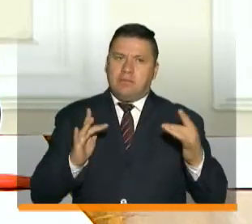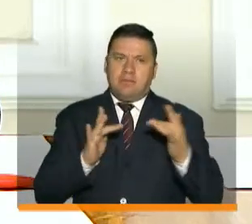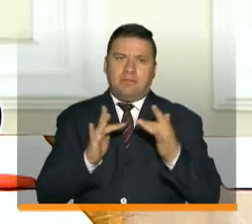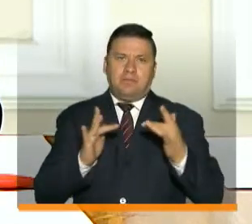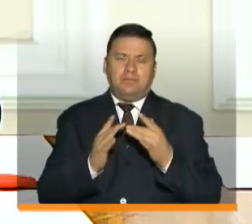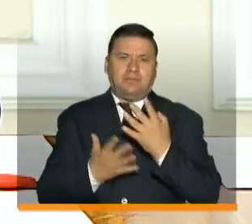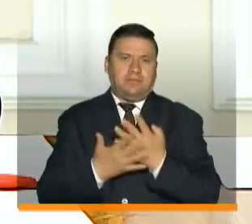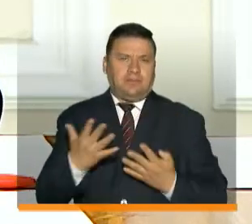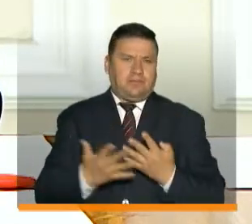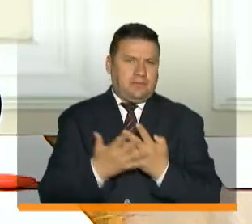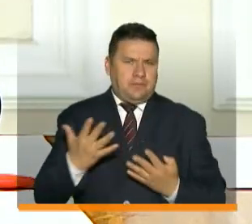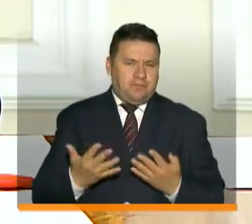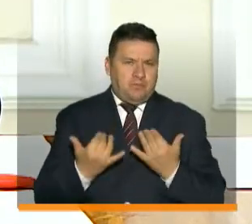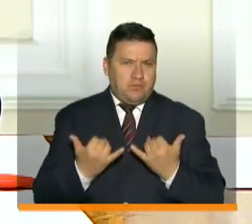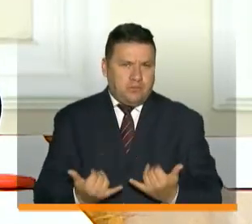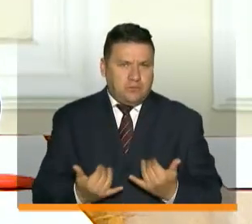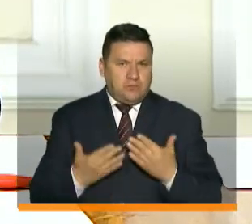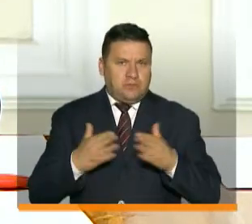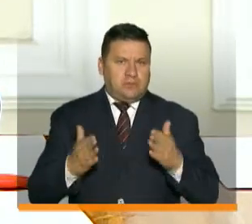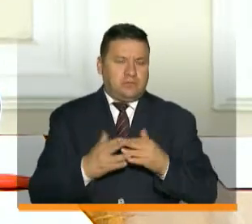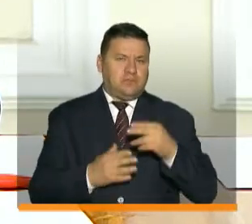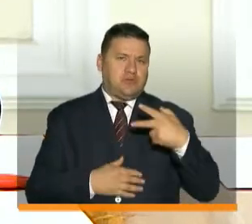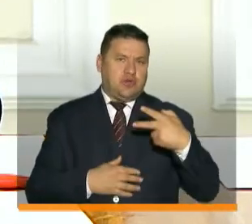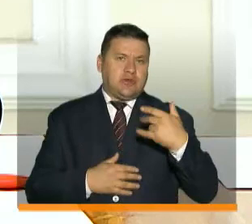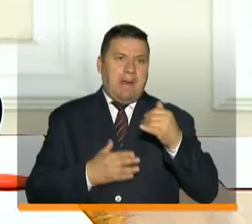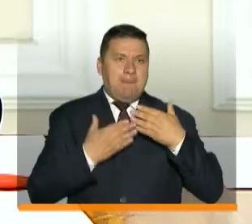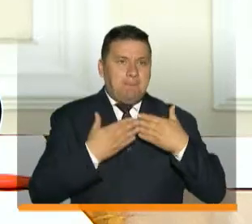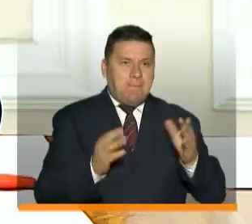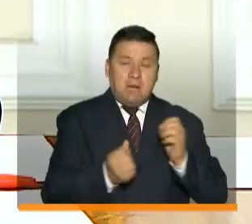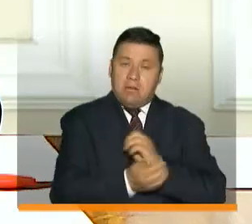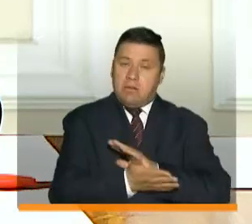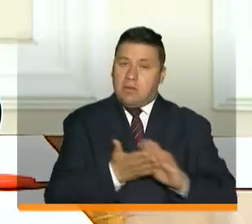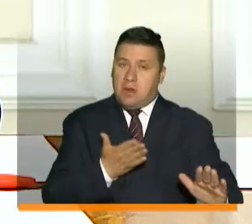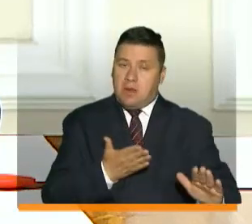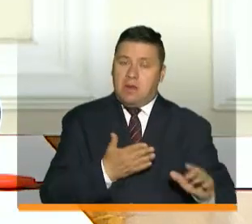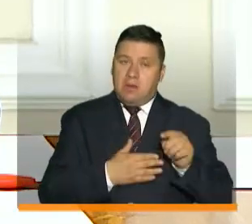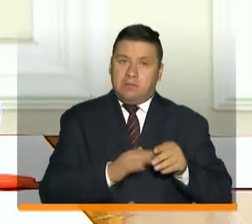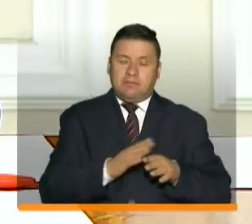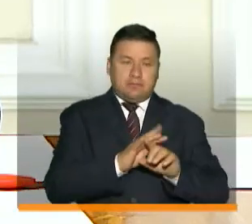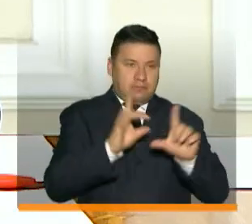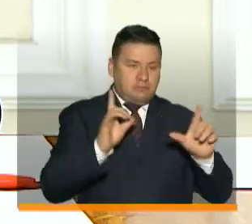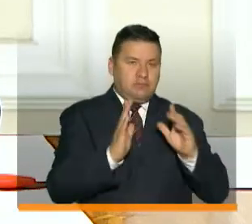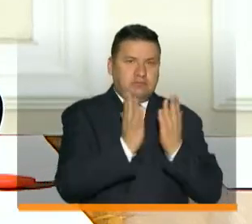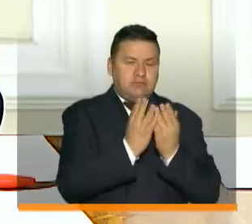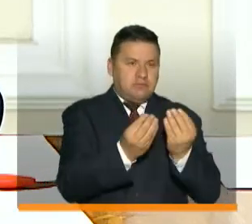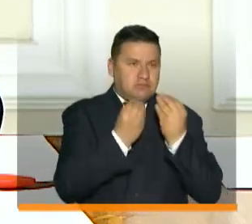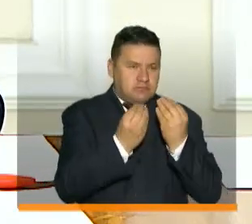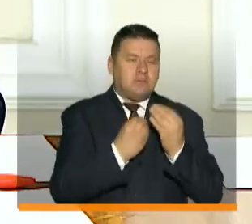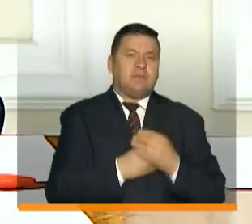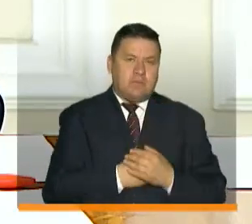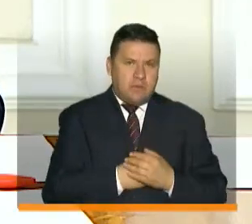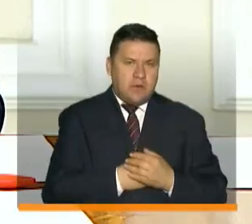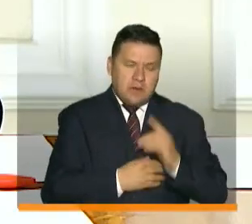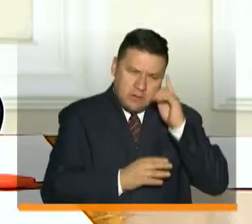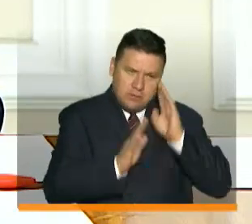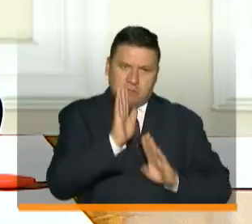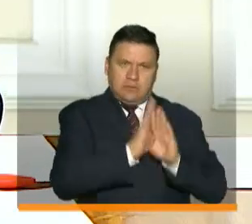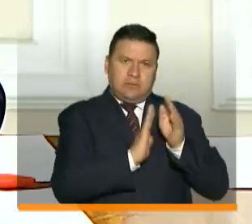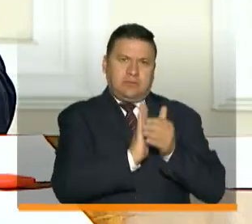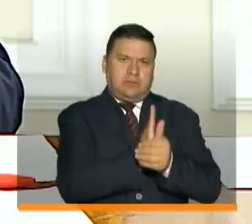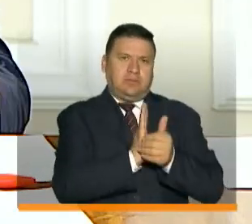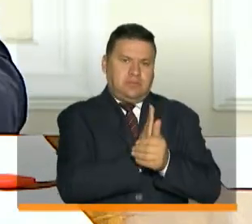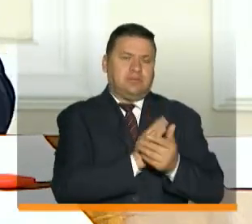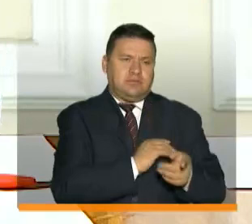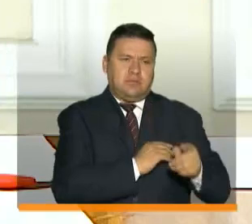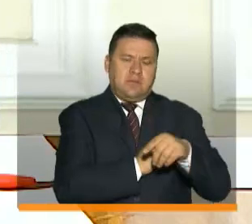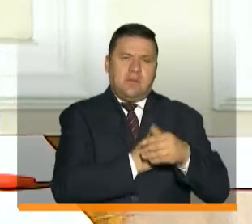con las matemáticas. Hoy se habilitan dos plataformas gratuitas que van a permitir a los estudiantes desarrollar esas habilidades